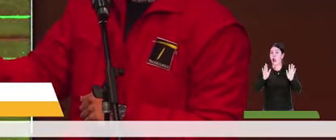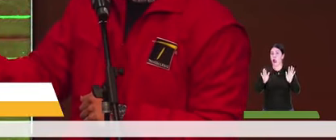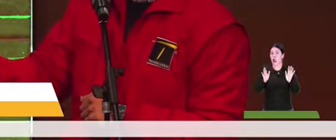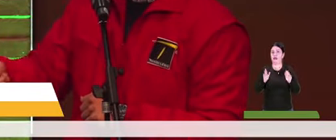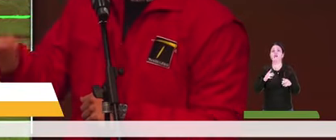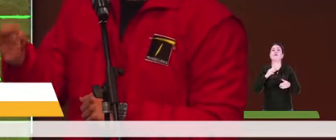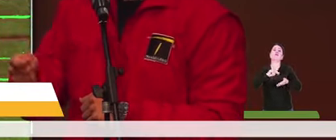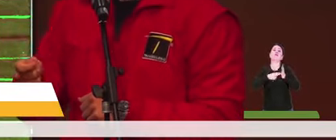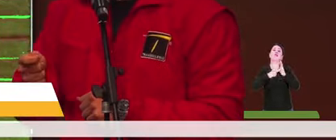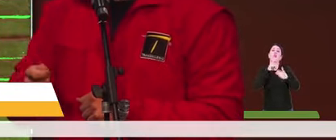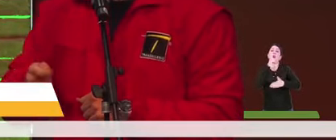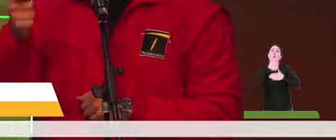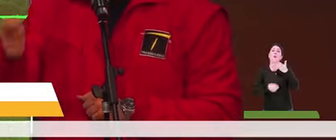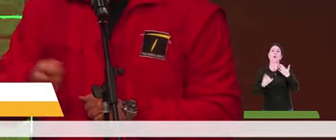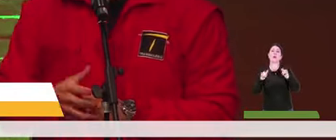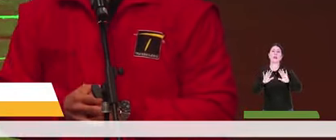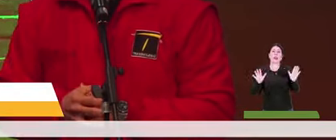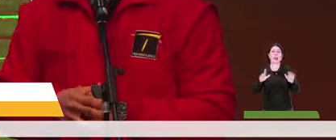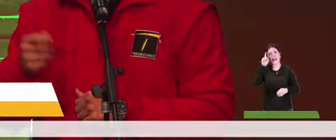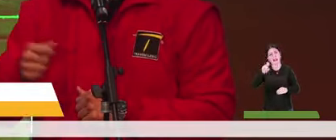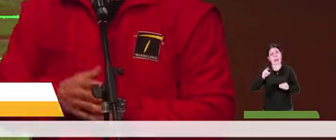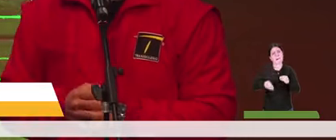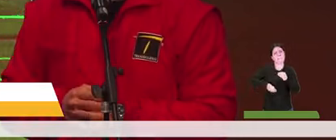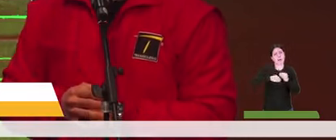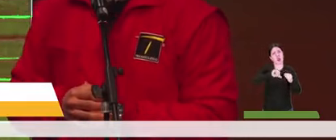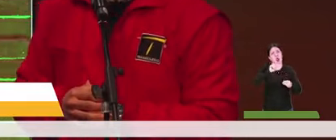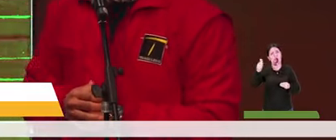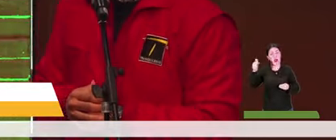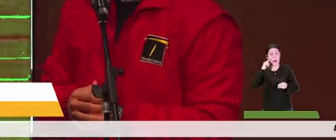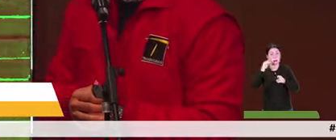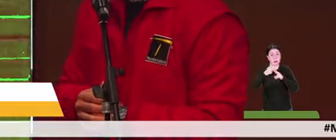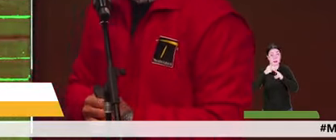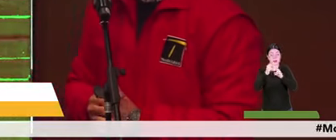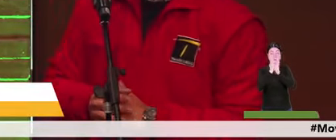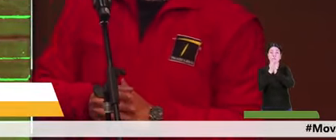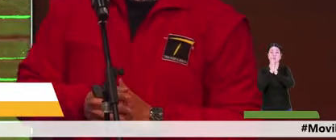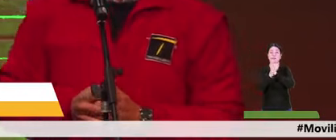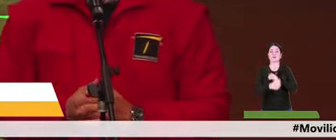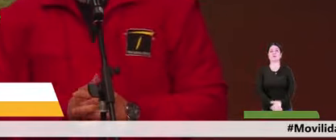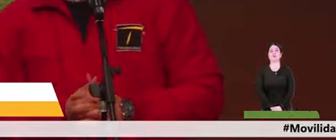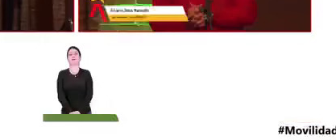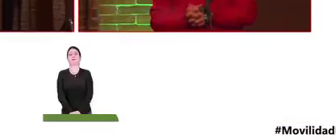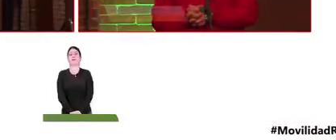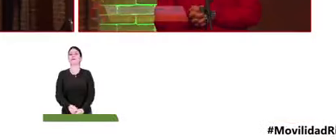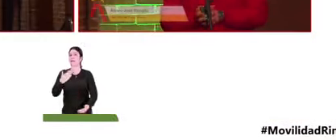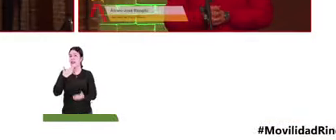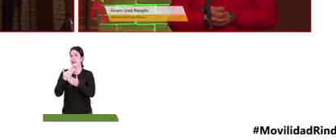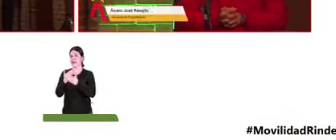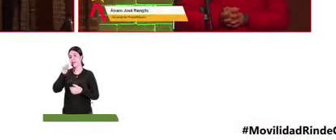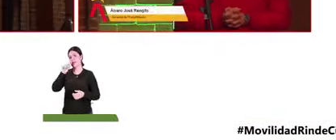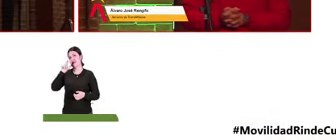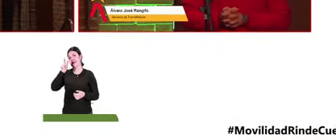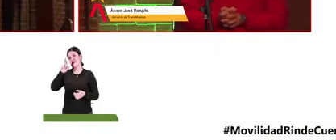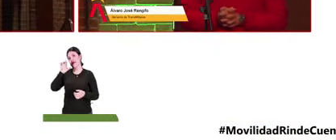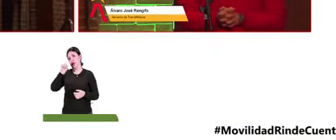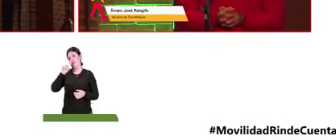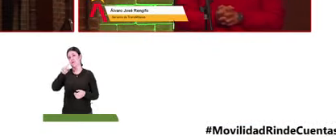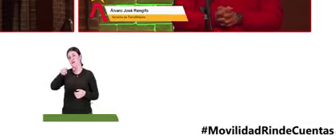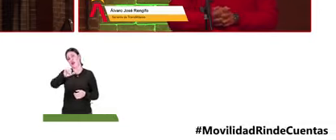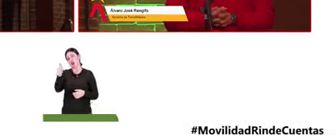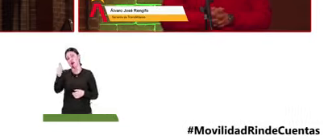comparendo, necesitamos que tenga otros impactos y eso se los estaremos contando prontamente. Bueno, muchas gracias, Álvaro. Acá tengo otra pregunta